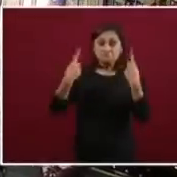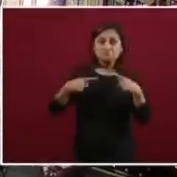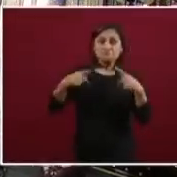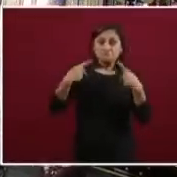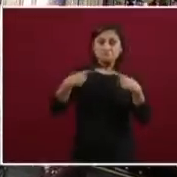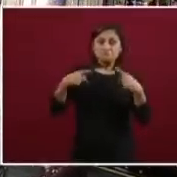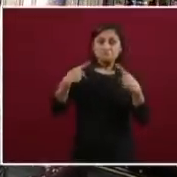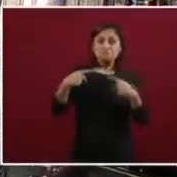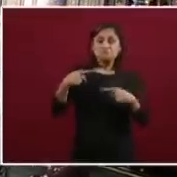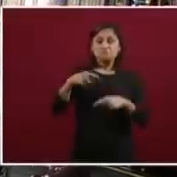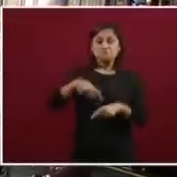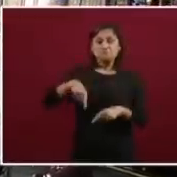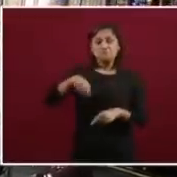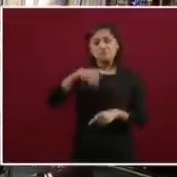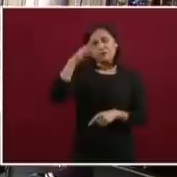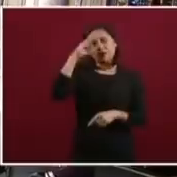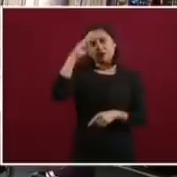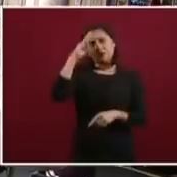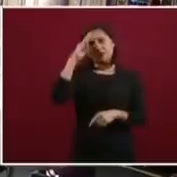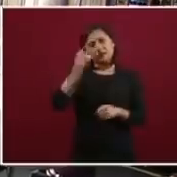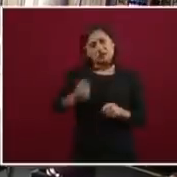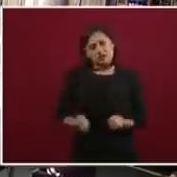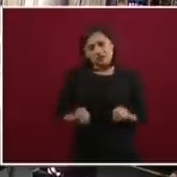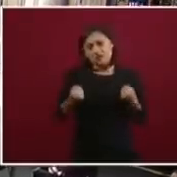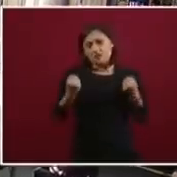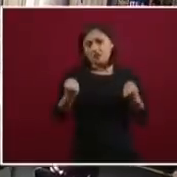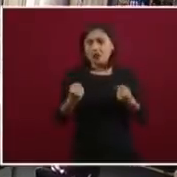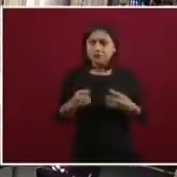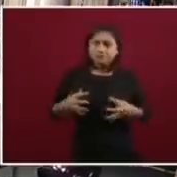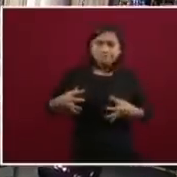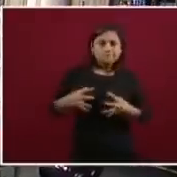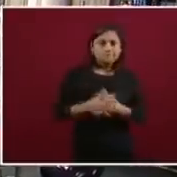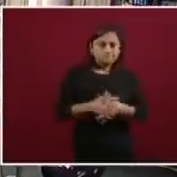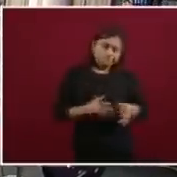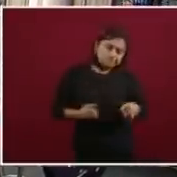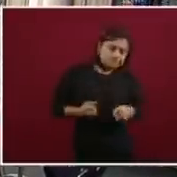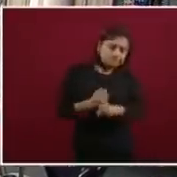con medidas positivas con la guerra